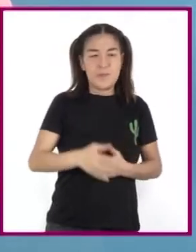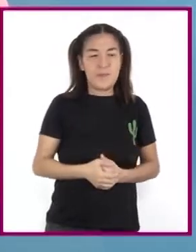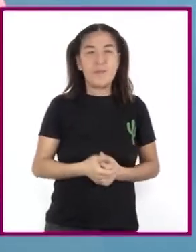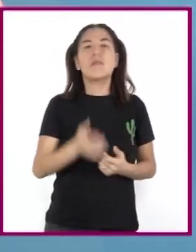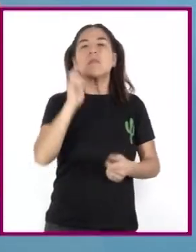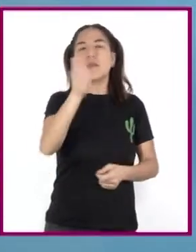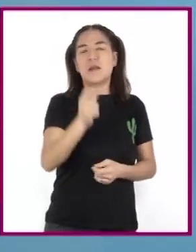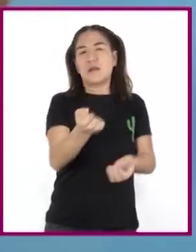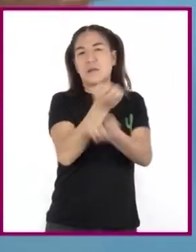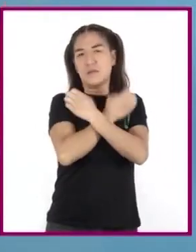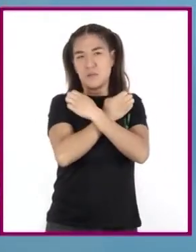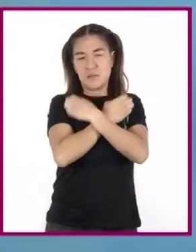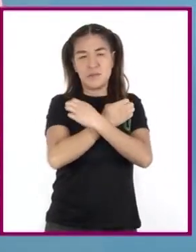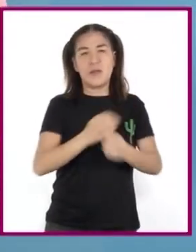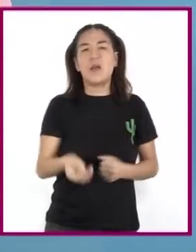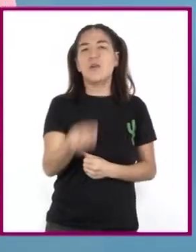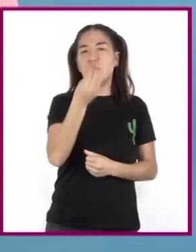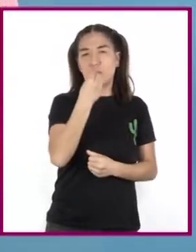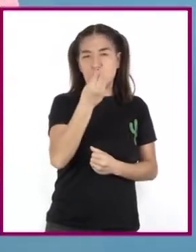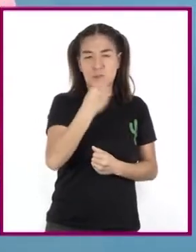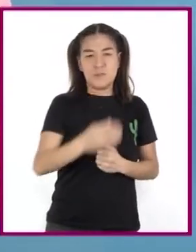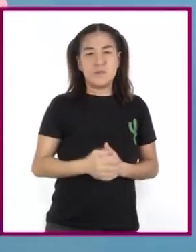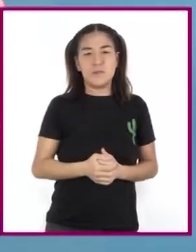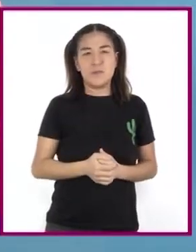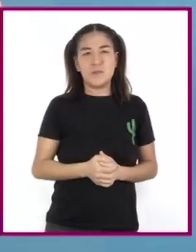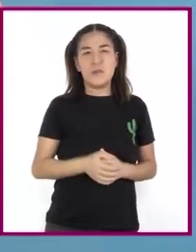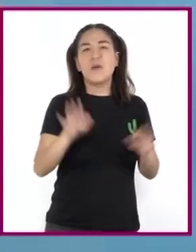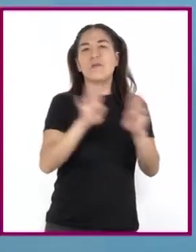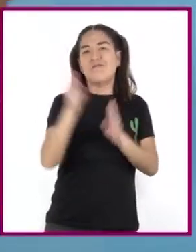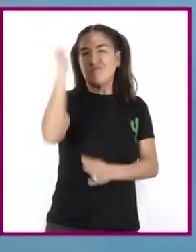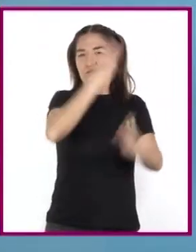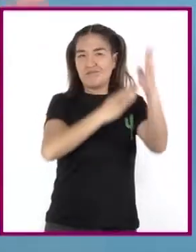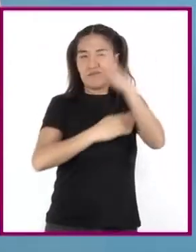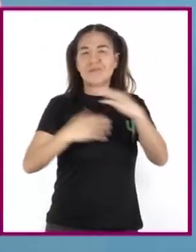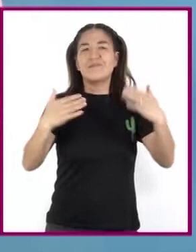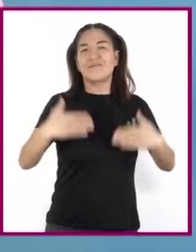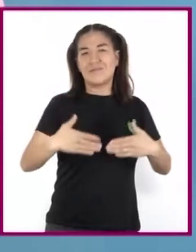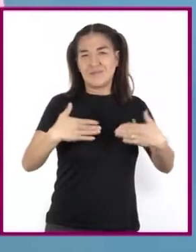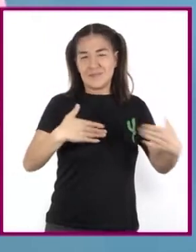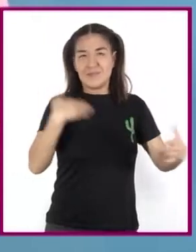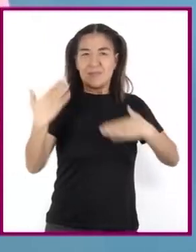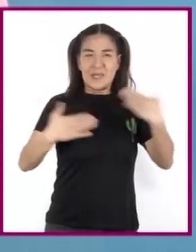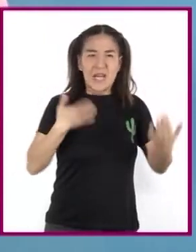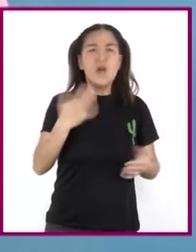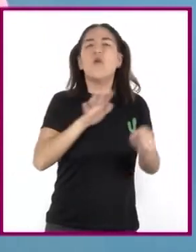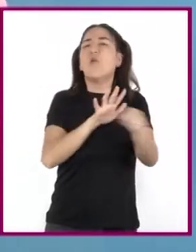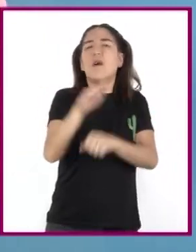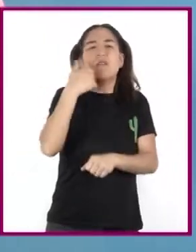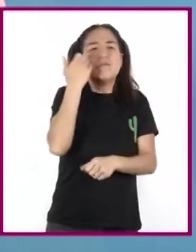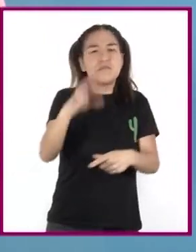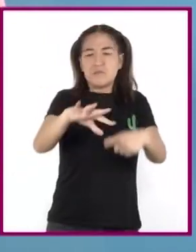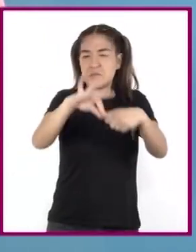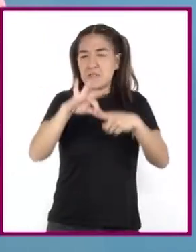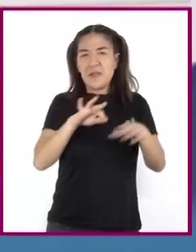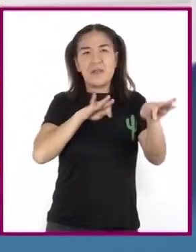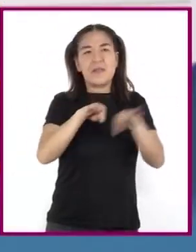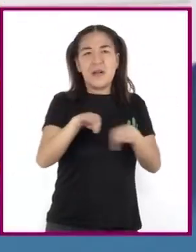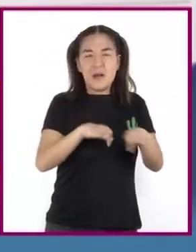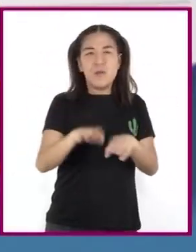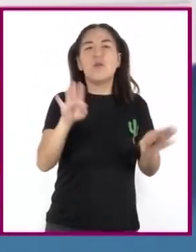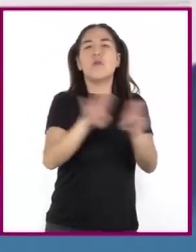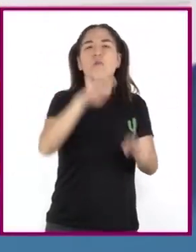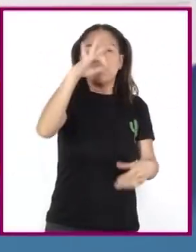la educación, a la alimentación, a la recreación, a elegir en qué trabajar, a votar, a ocupar